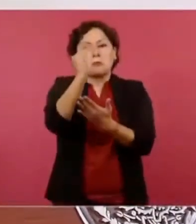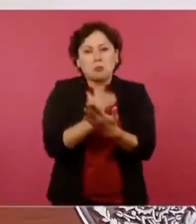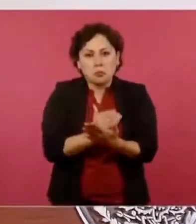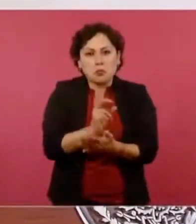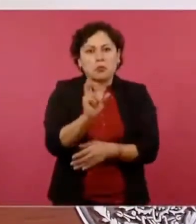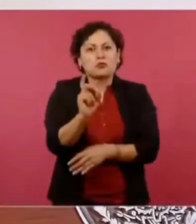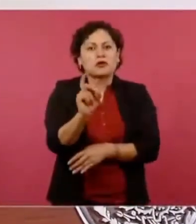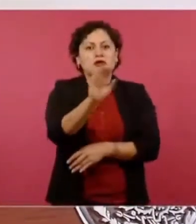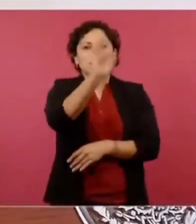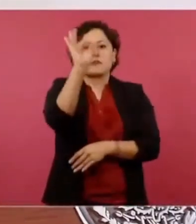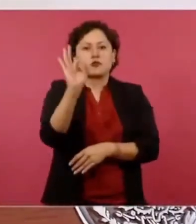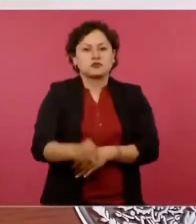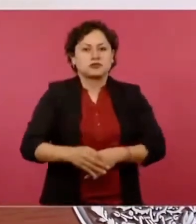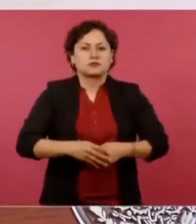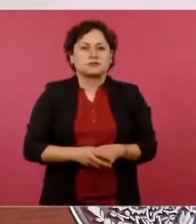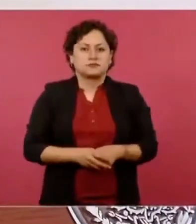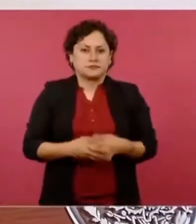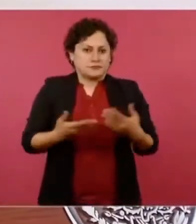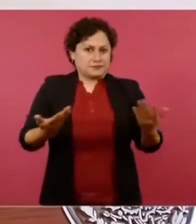que esa.